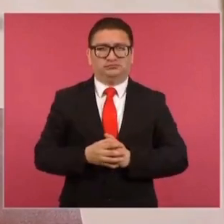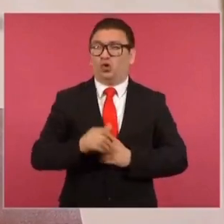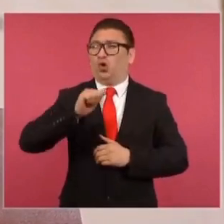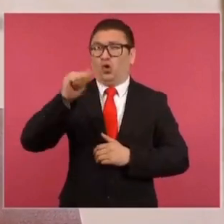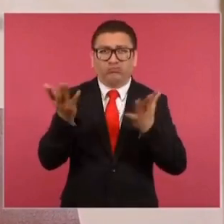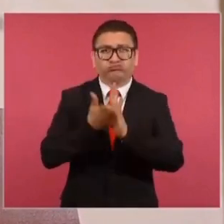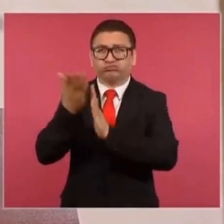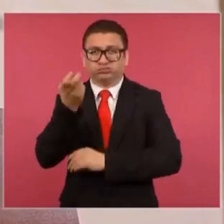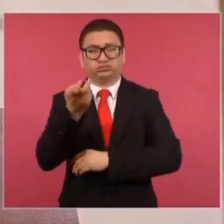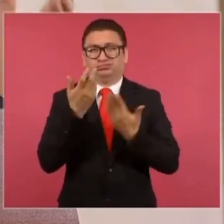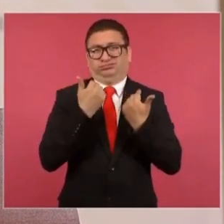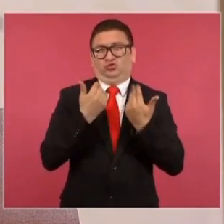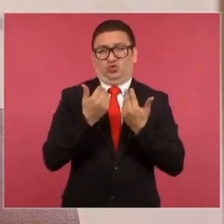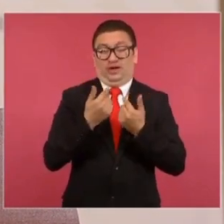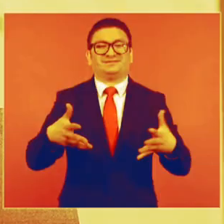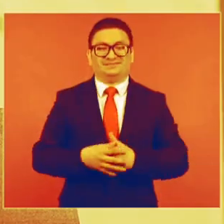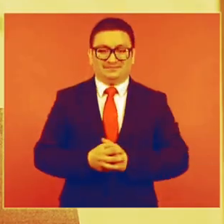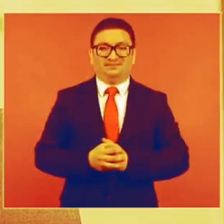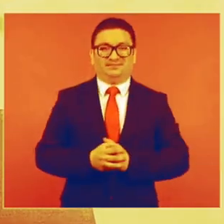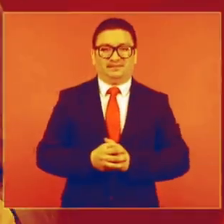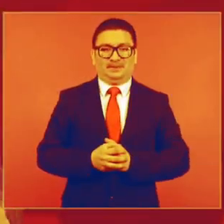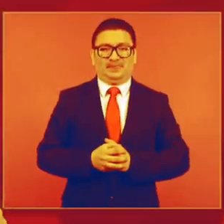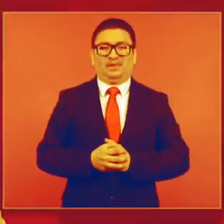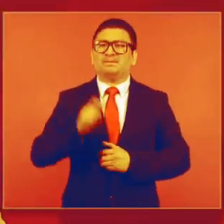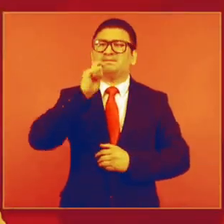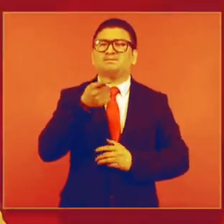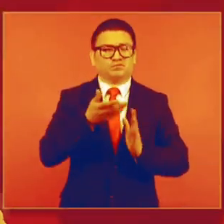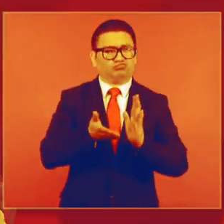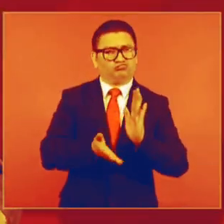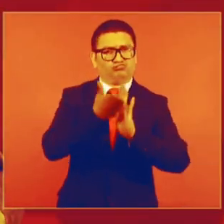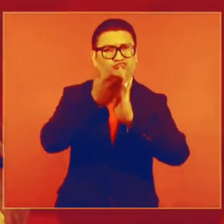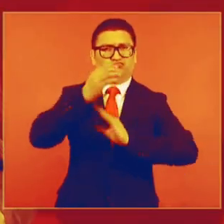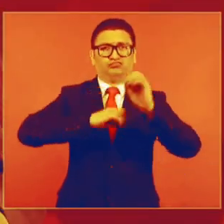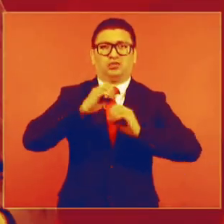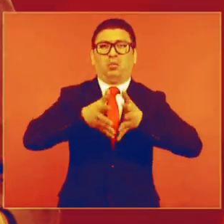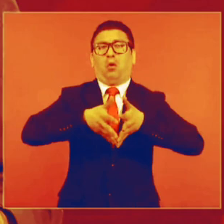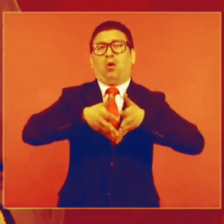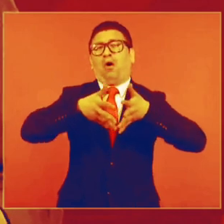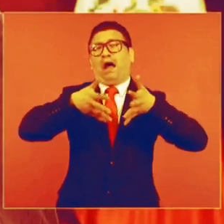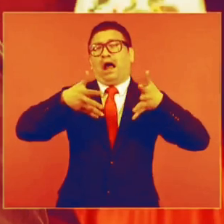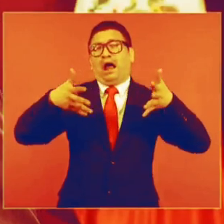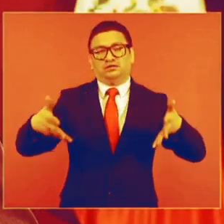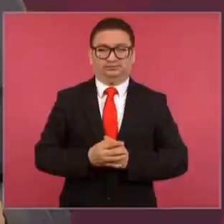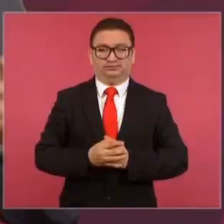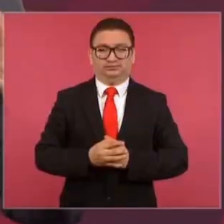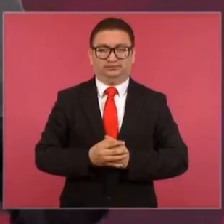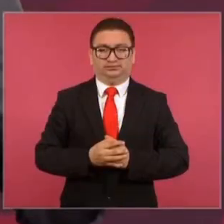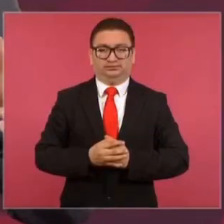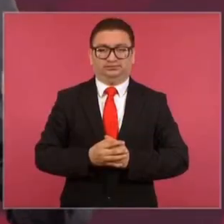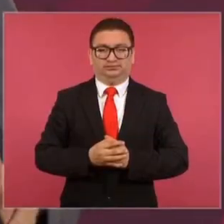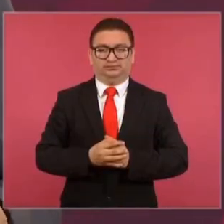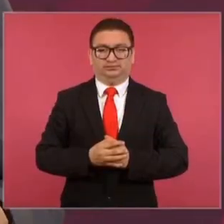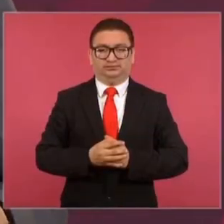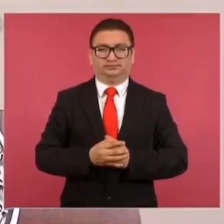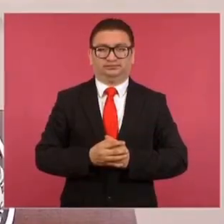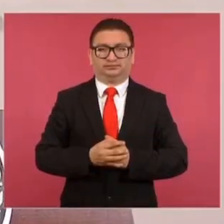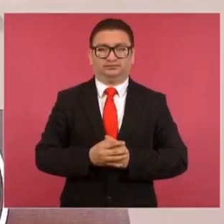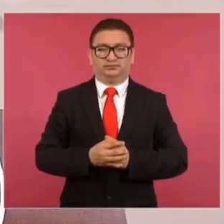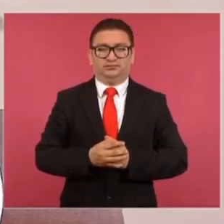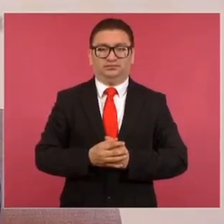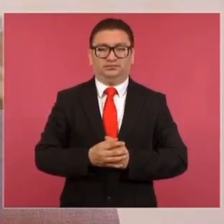ninguna obra así, de esas dimensiones. Y no es eso, una obra grandota, sino grandiosa. Los